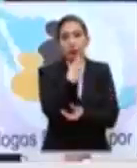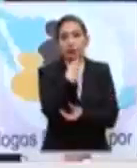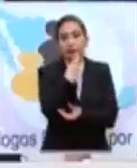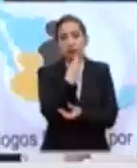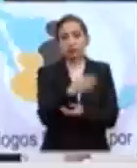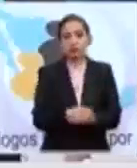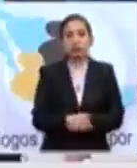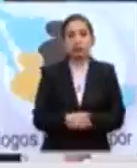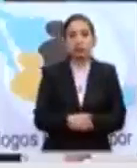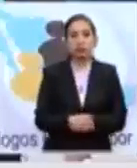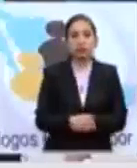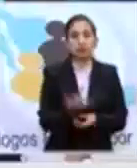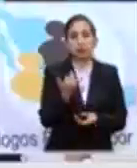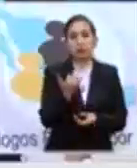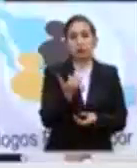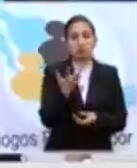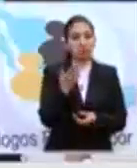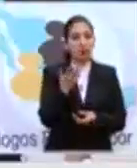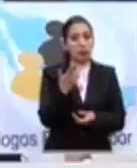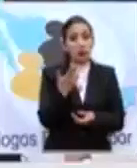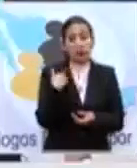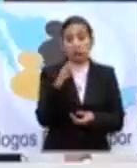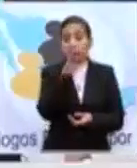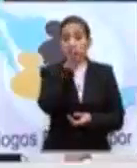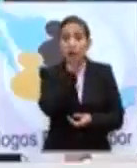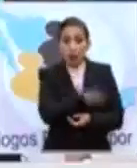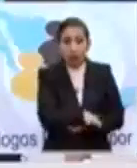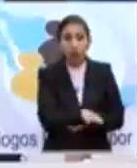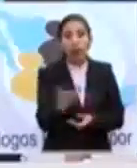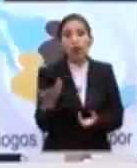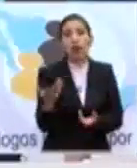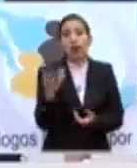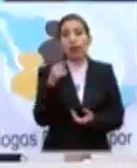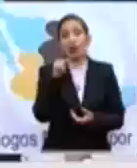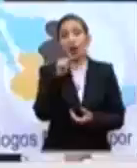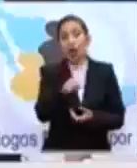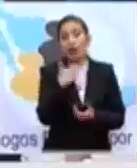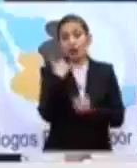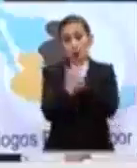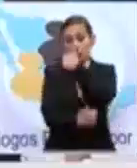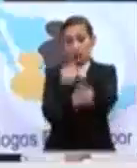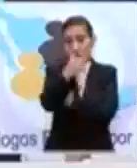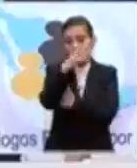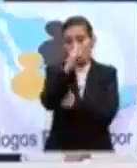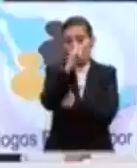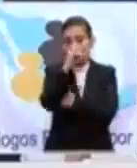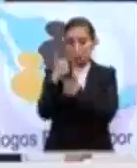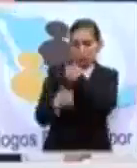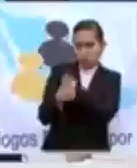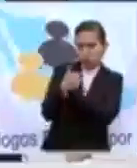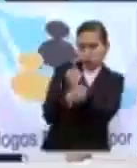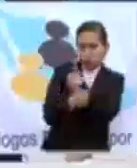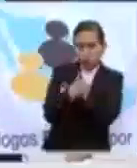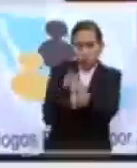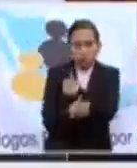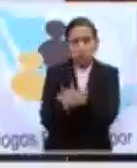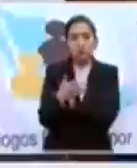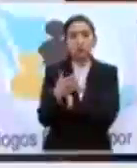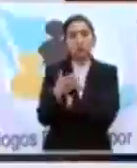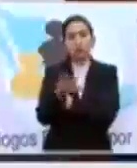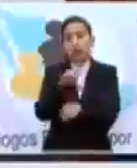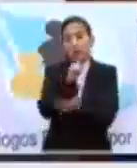utilización, y tampoco, desafortunadamente, aún en la parte de competitividad, en la cual las